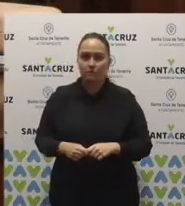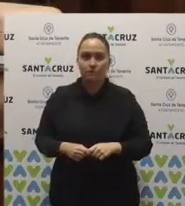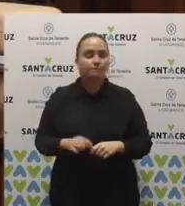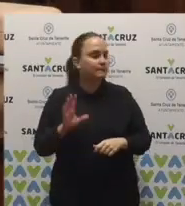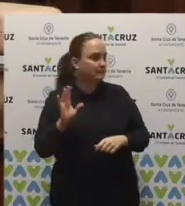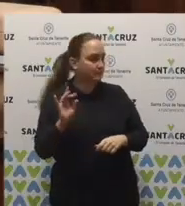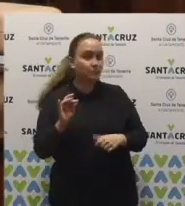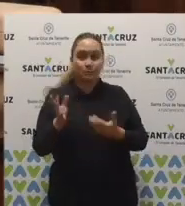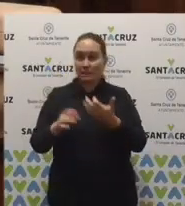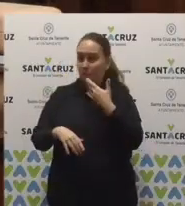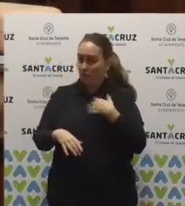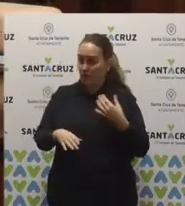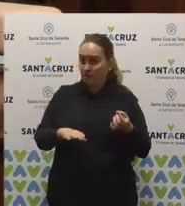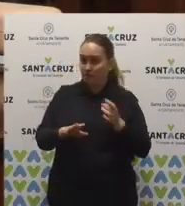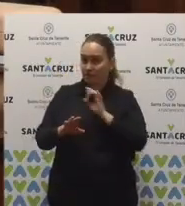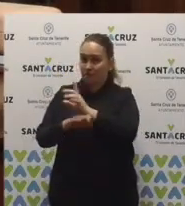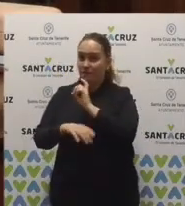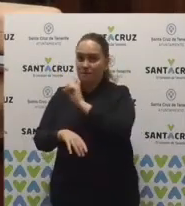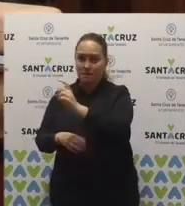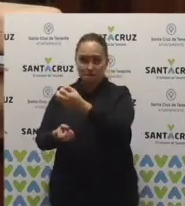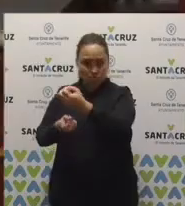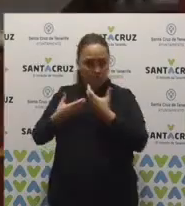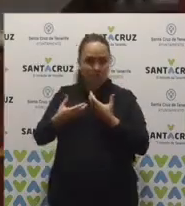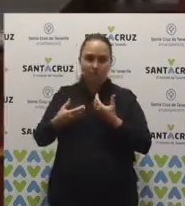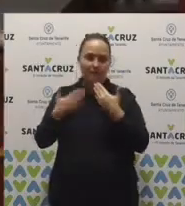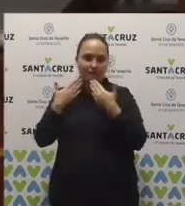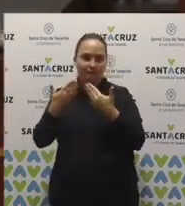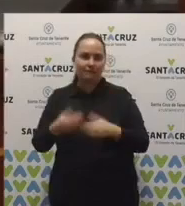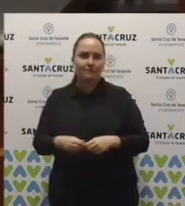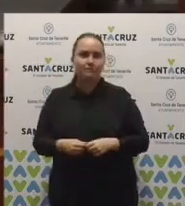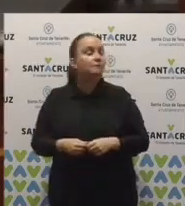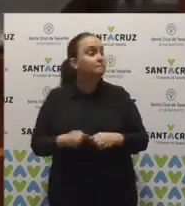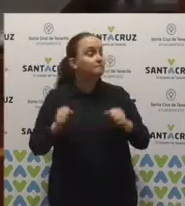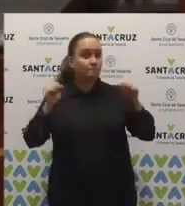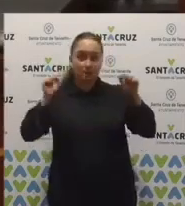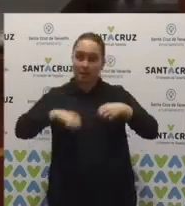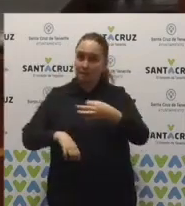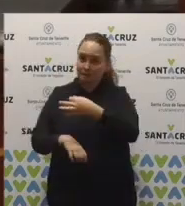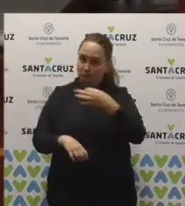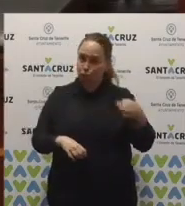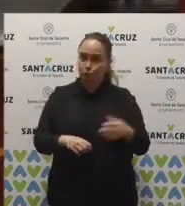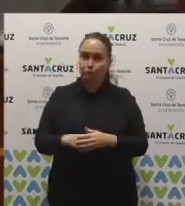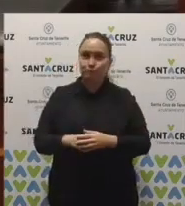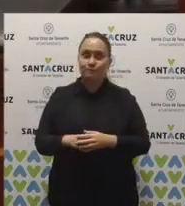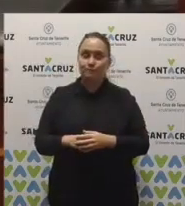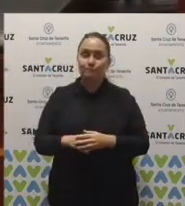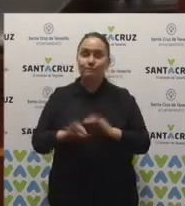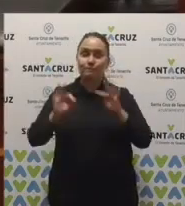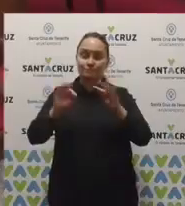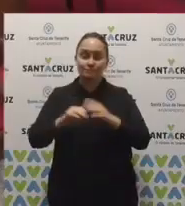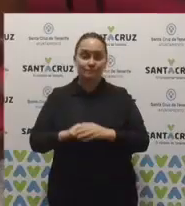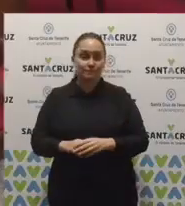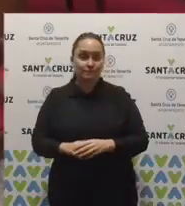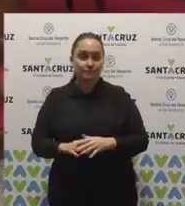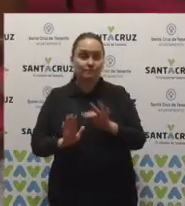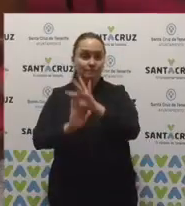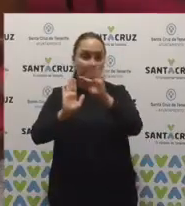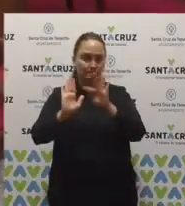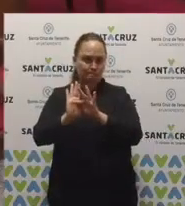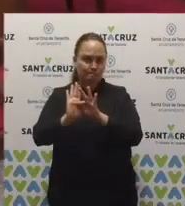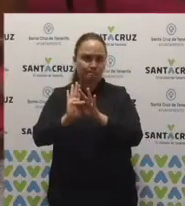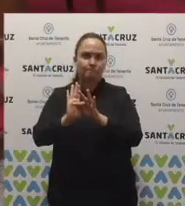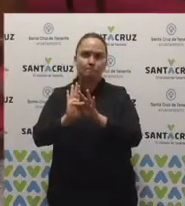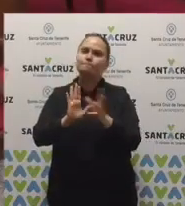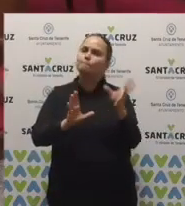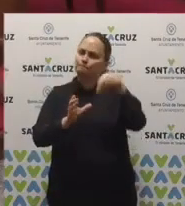porque no pueden permitir logré sería perfecto antes de pasar con el compromiso de añadir las